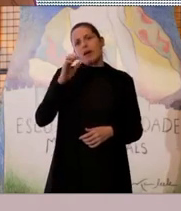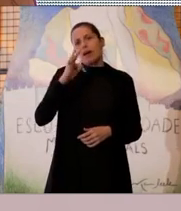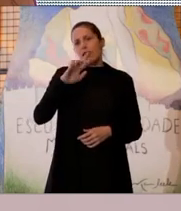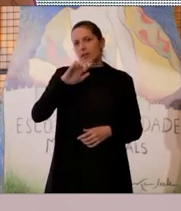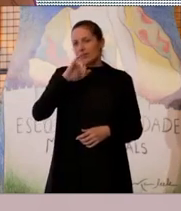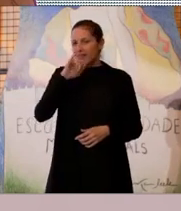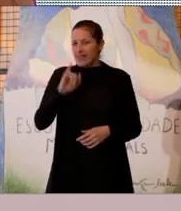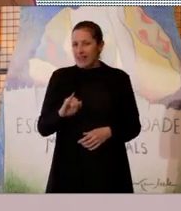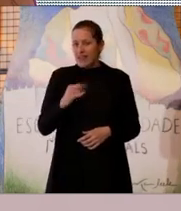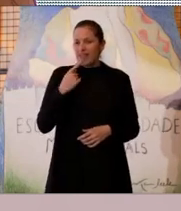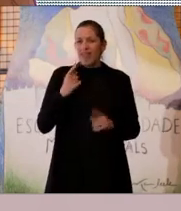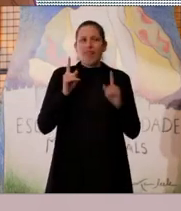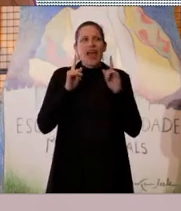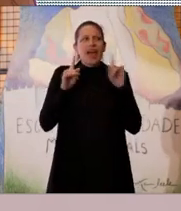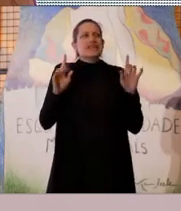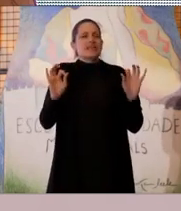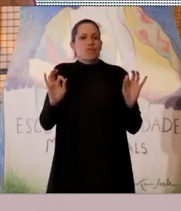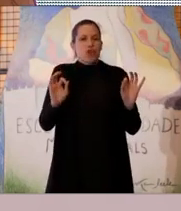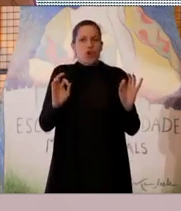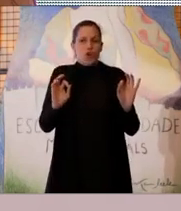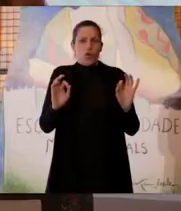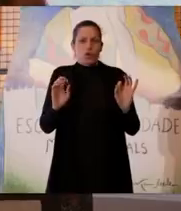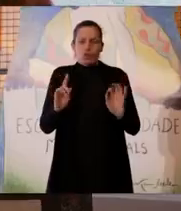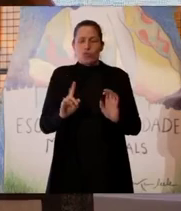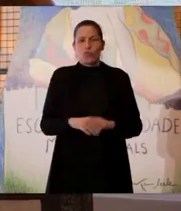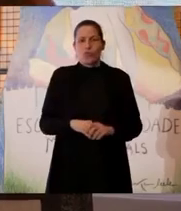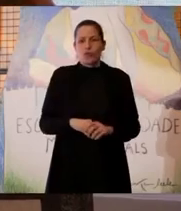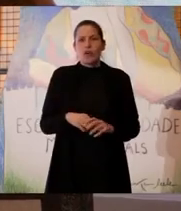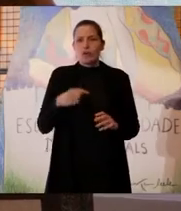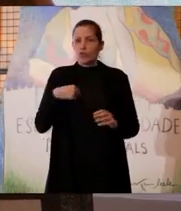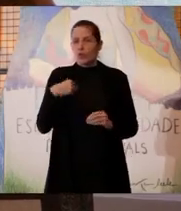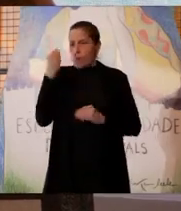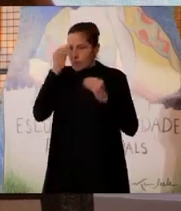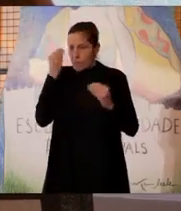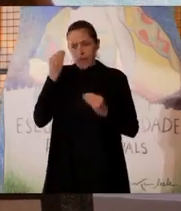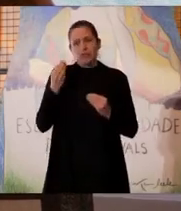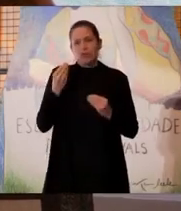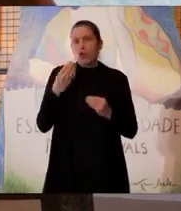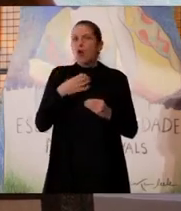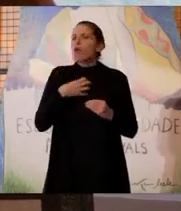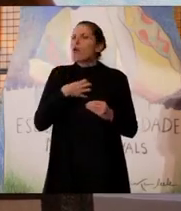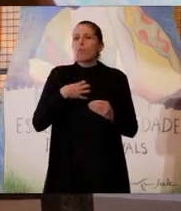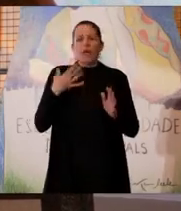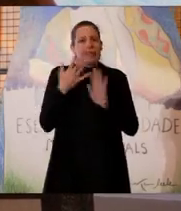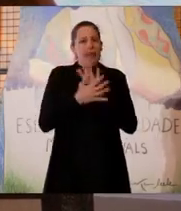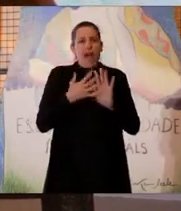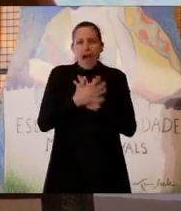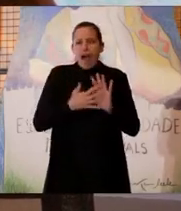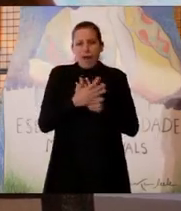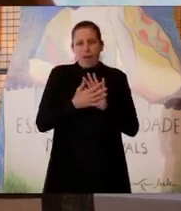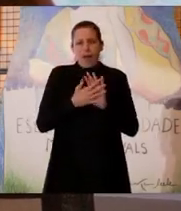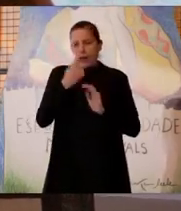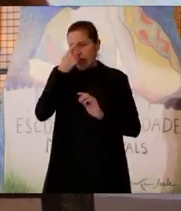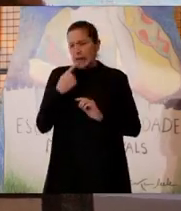consideraban que eran excepciones sino que eran algo más que excepciones yo yo sigo pensando Beatriz que no podemos hablar de la representación